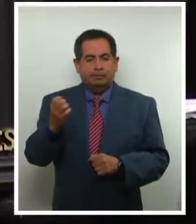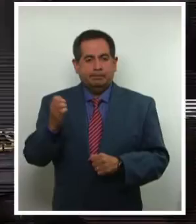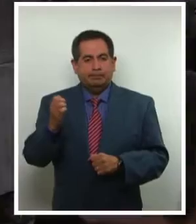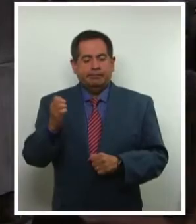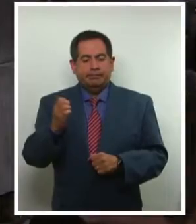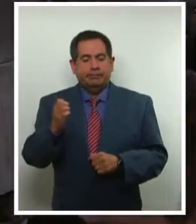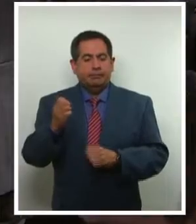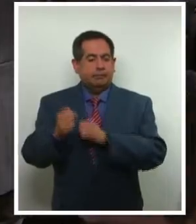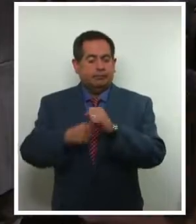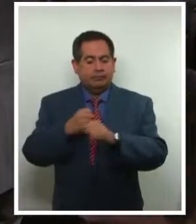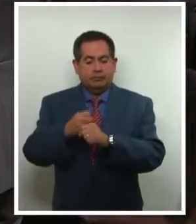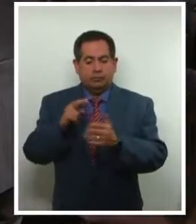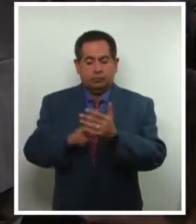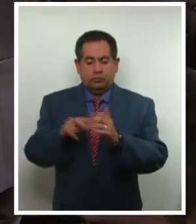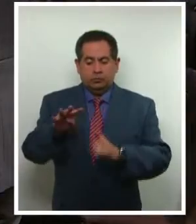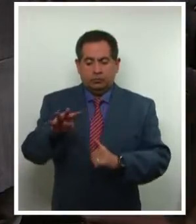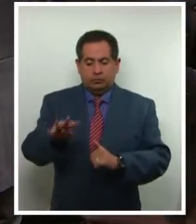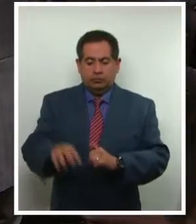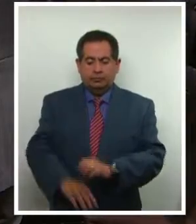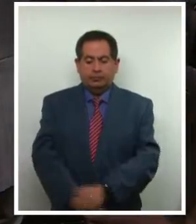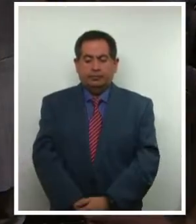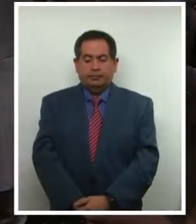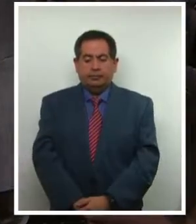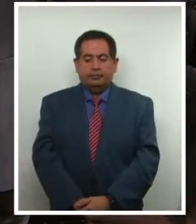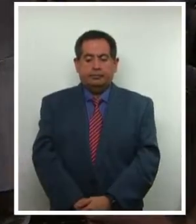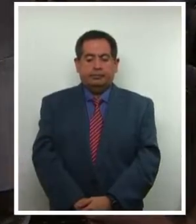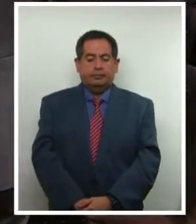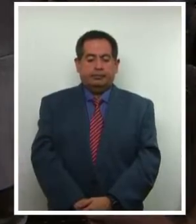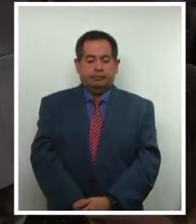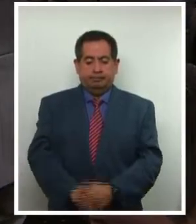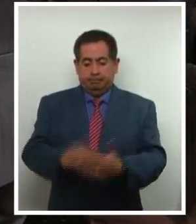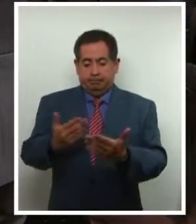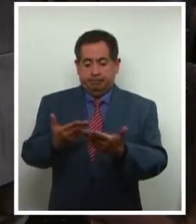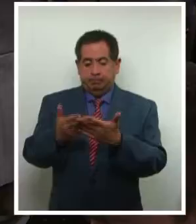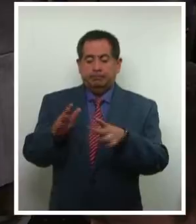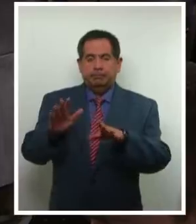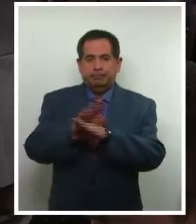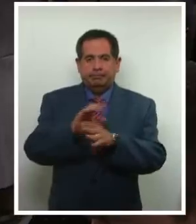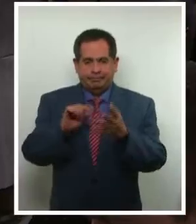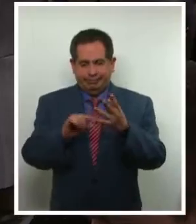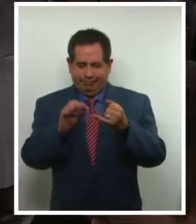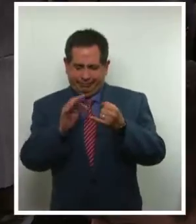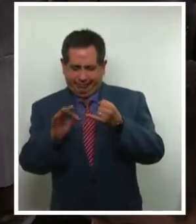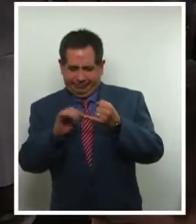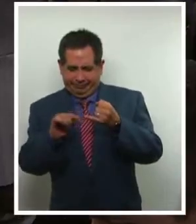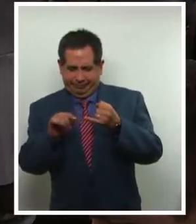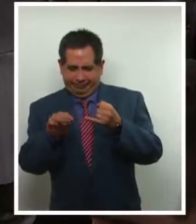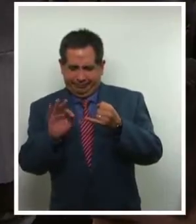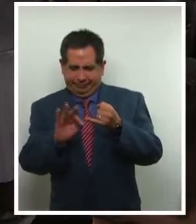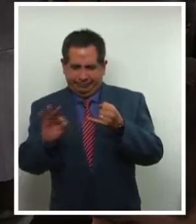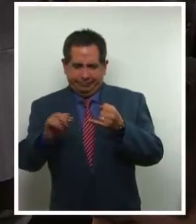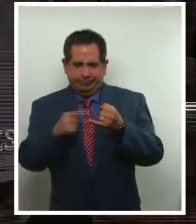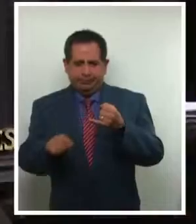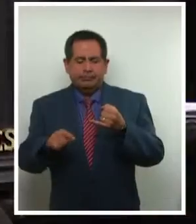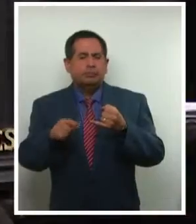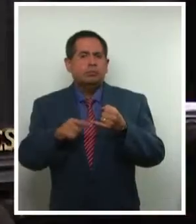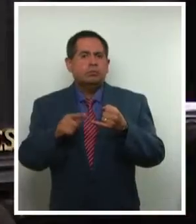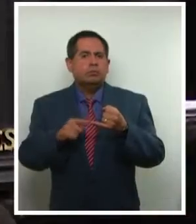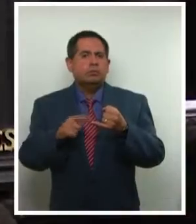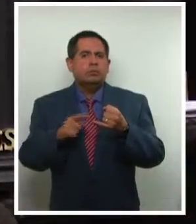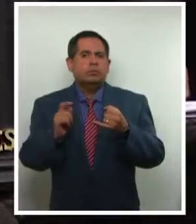enero de 2019. El cambio está precisamente en esta última fecha. En